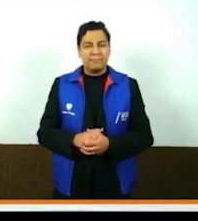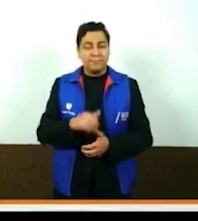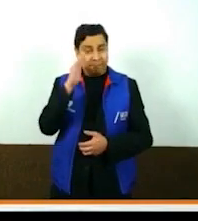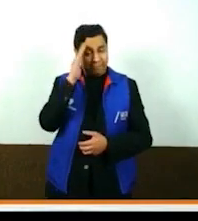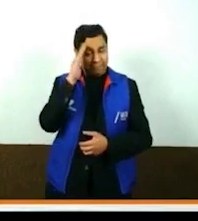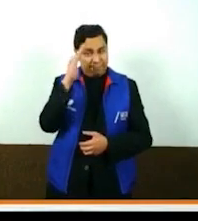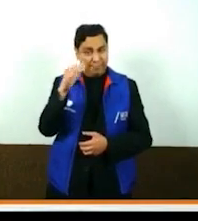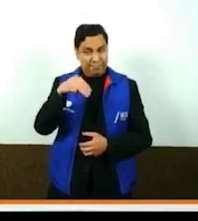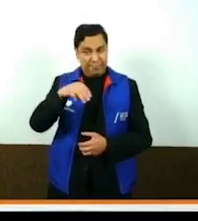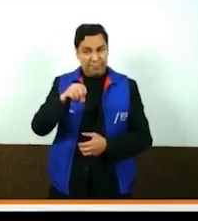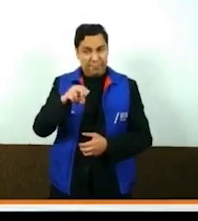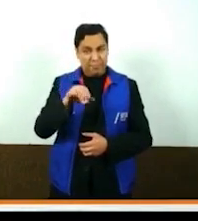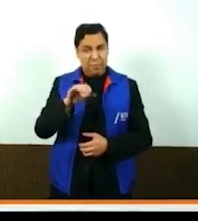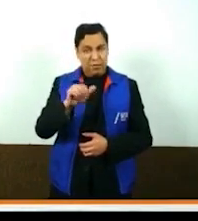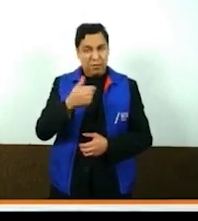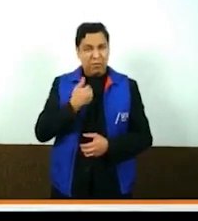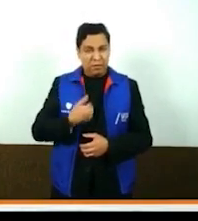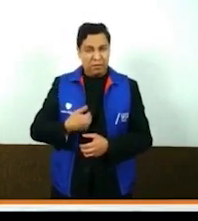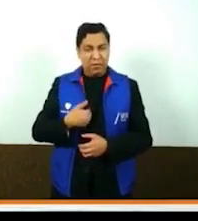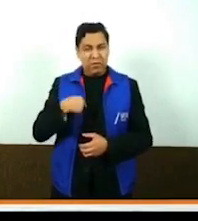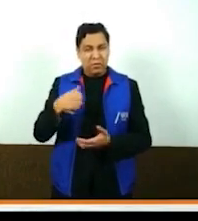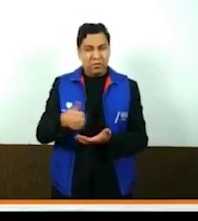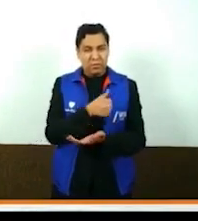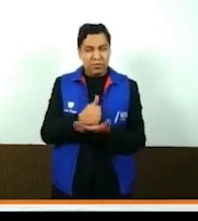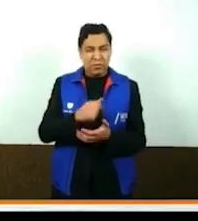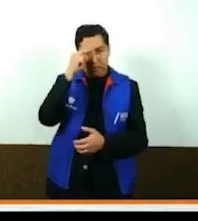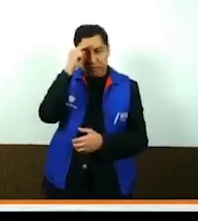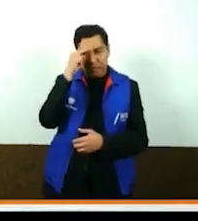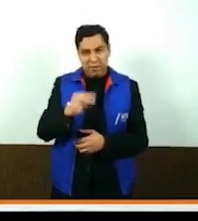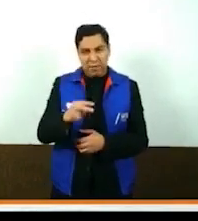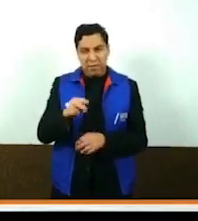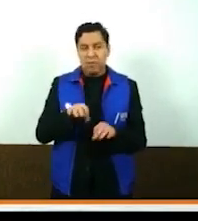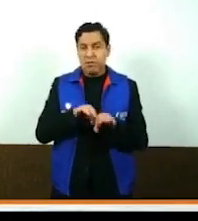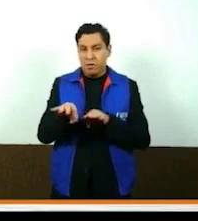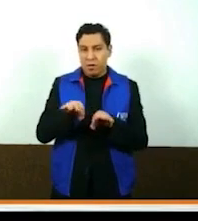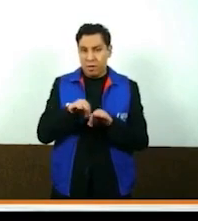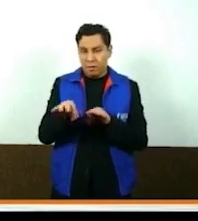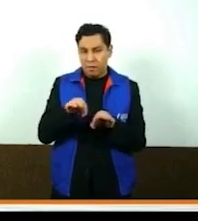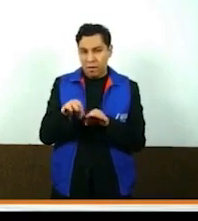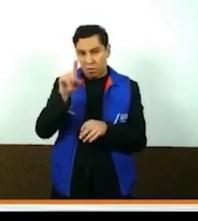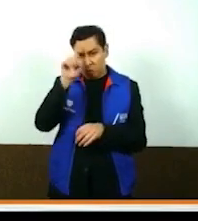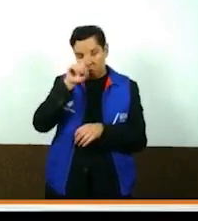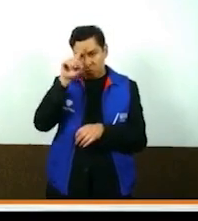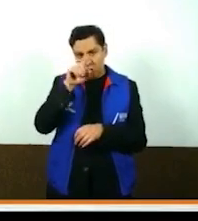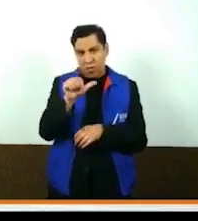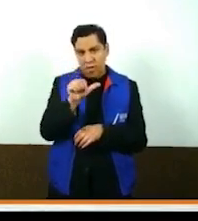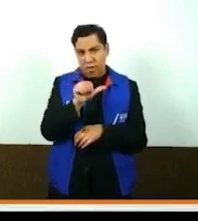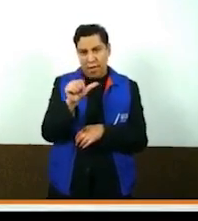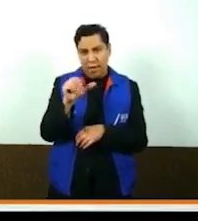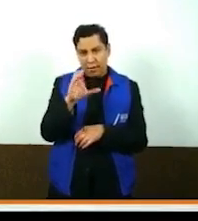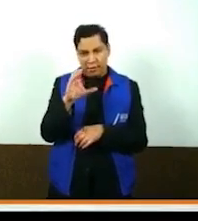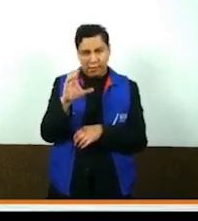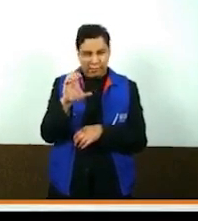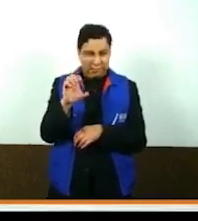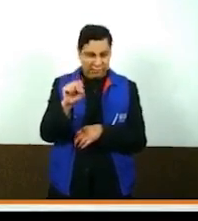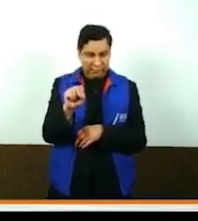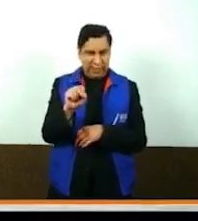Hola, mi nombre es Mónica Díaz Aguilar. Soy de la Ciudad de México y trabajo con la consultora AXE. Gracias a todos.